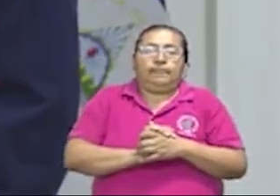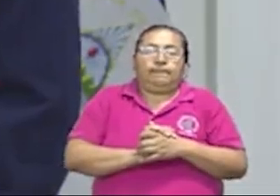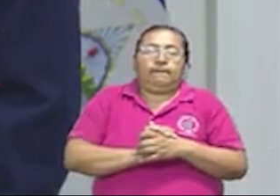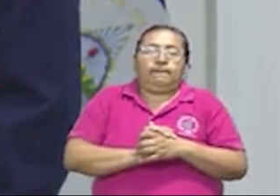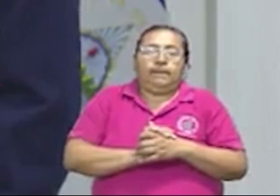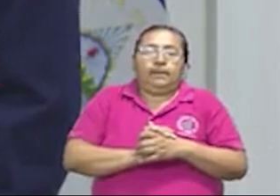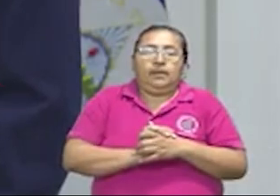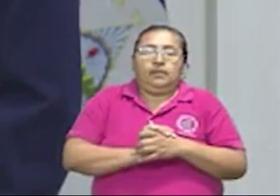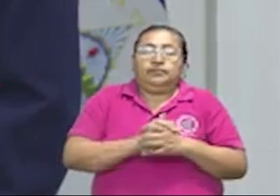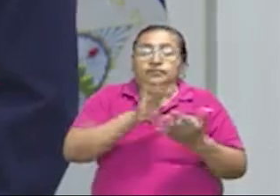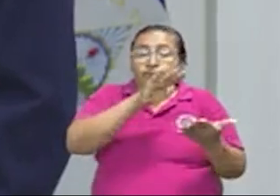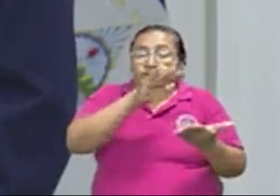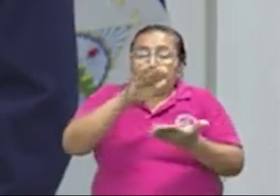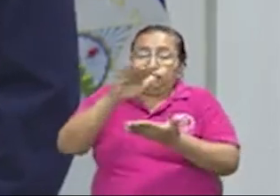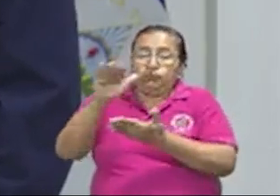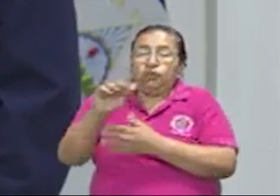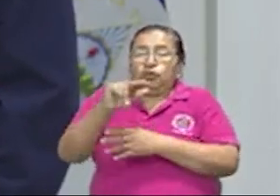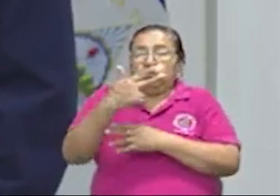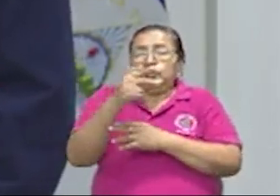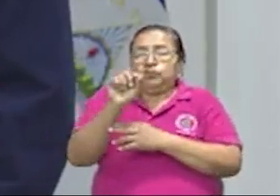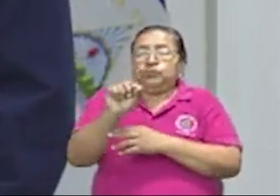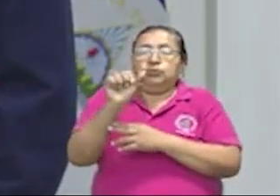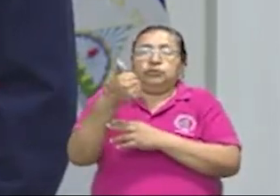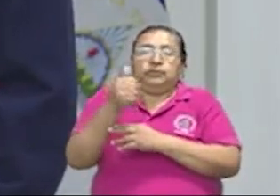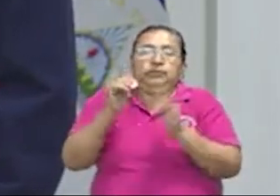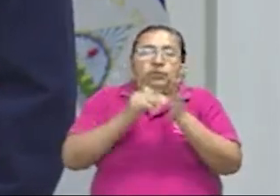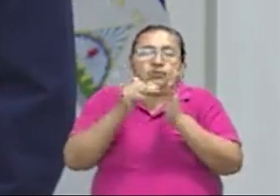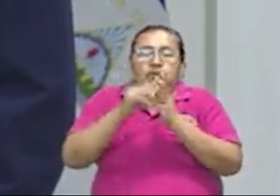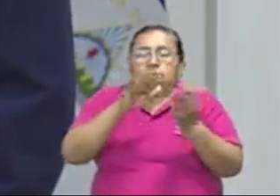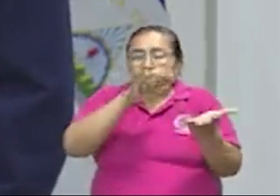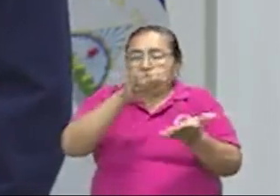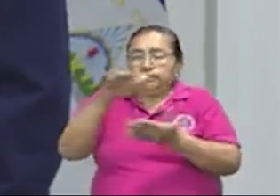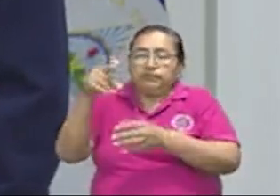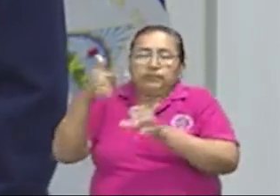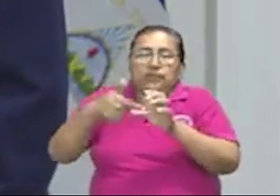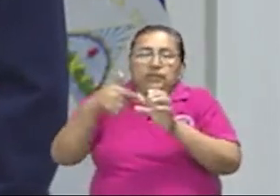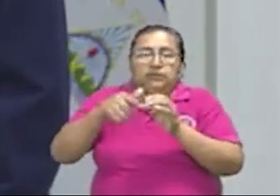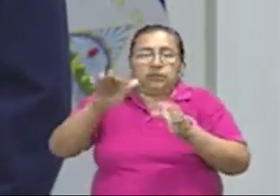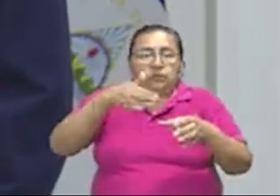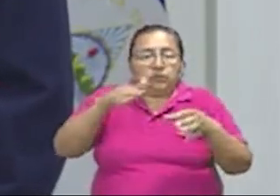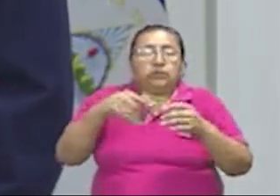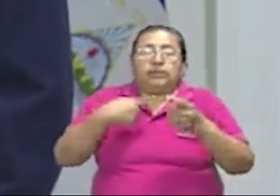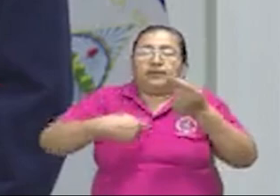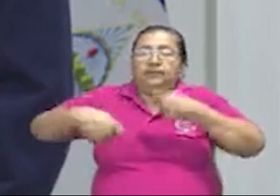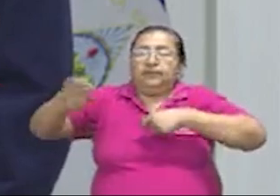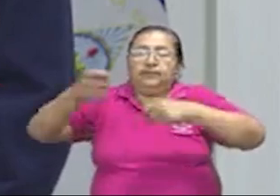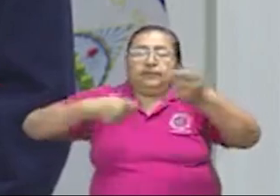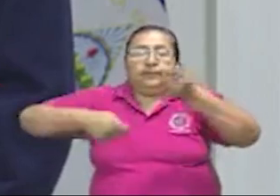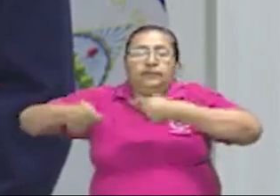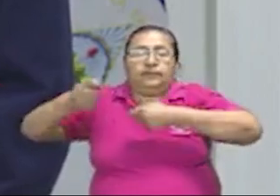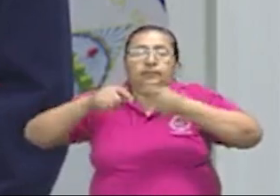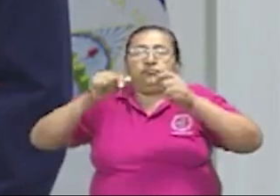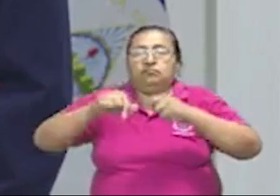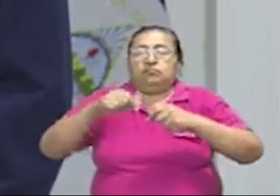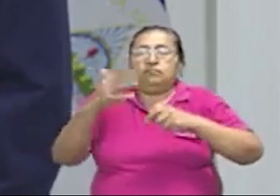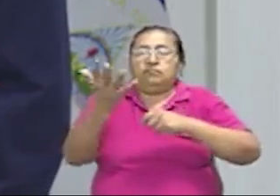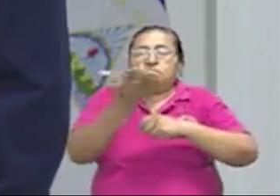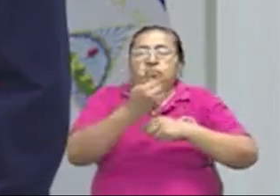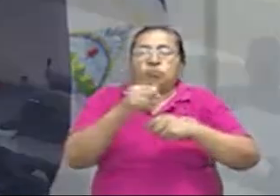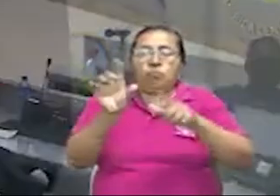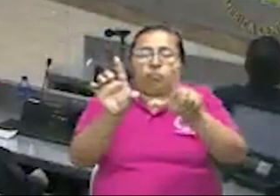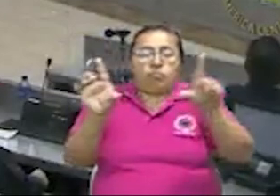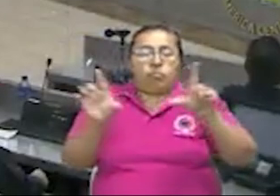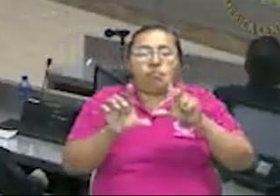cilindros de gas licuado fueron 8.6 millones de cilindros de gas que se comercializaron en todos los